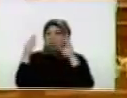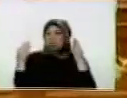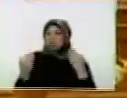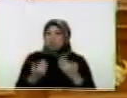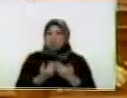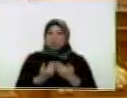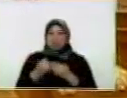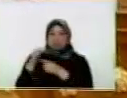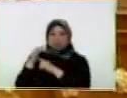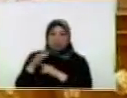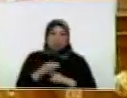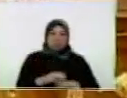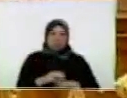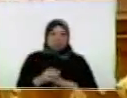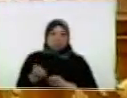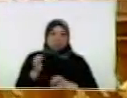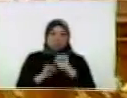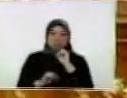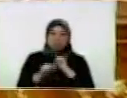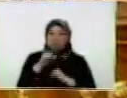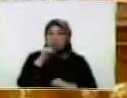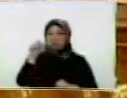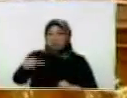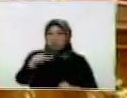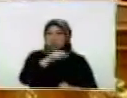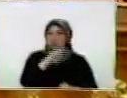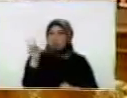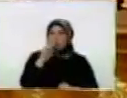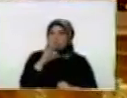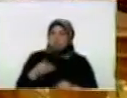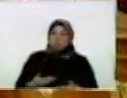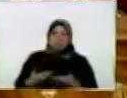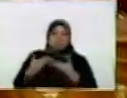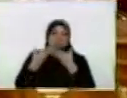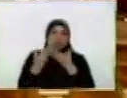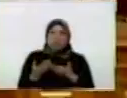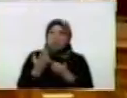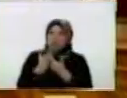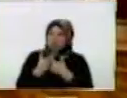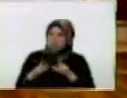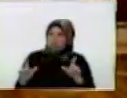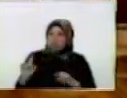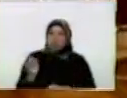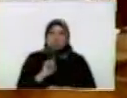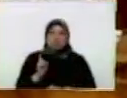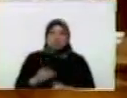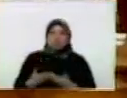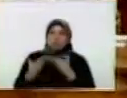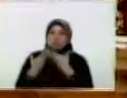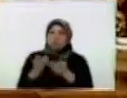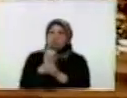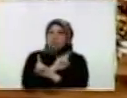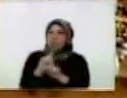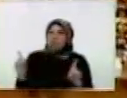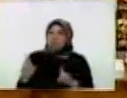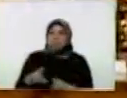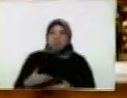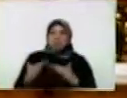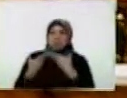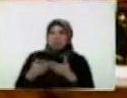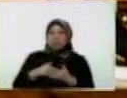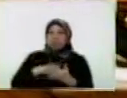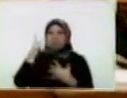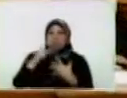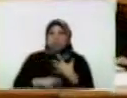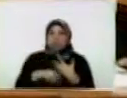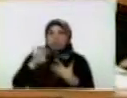es enterrarse de cabeza. Porque el pueblo venezolano no va a entregar su libertad, no va a entregar su autodeterminación, no va a entregar su proyecto